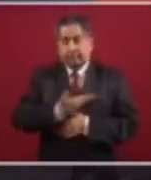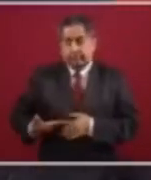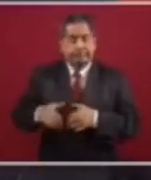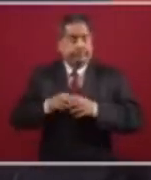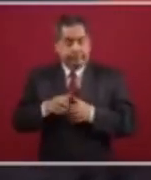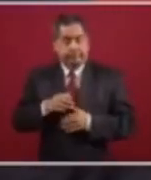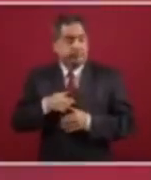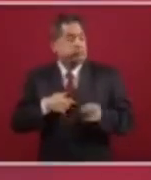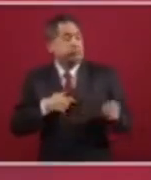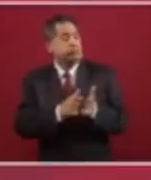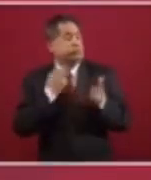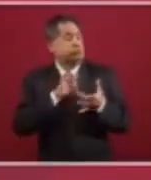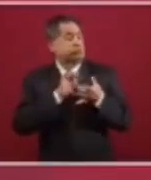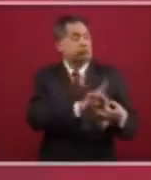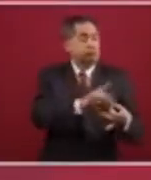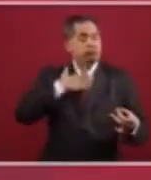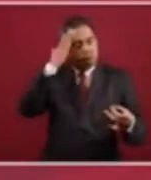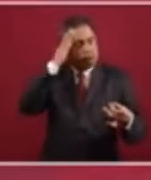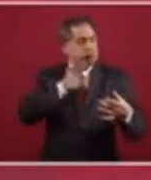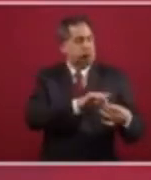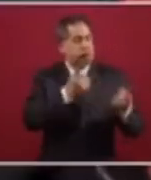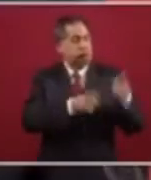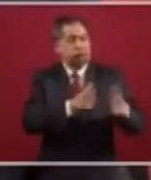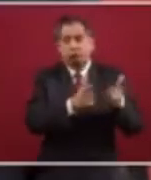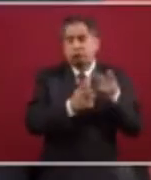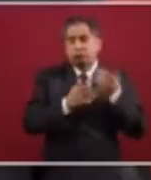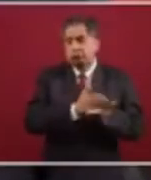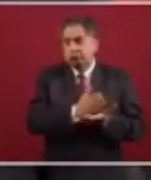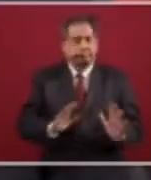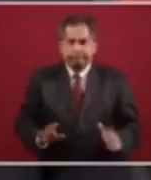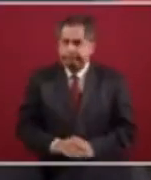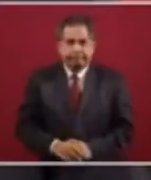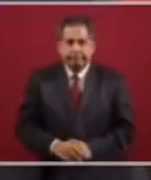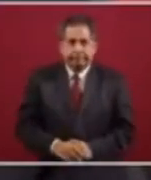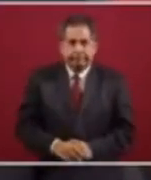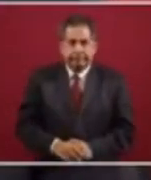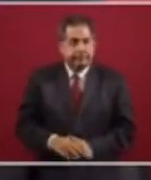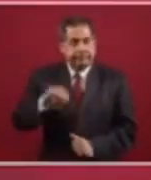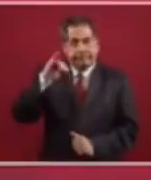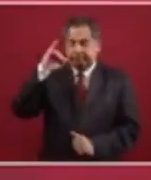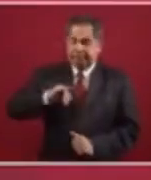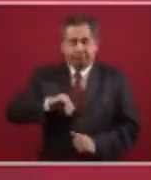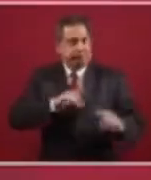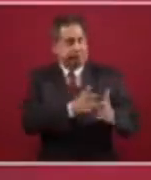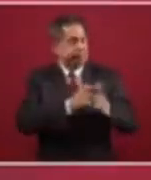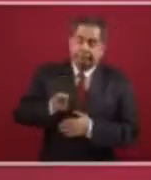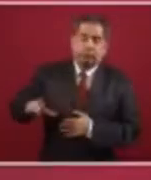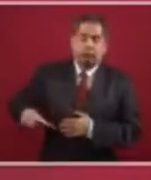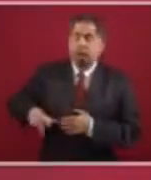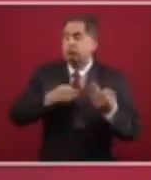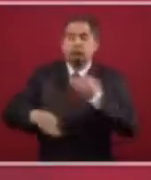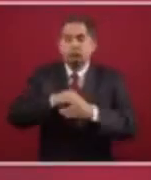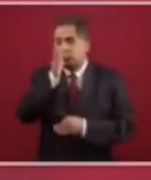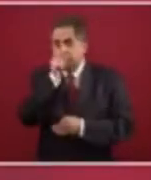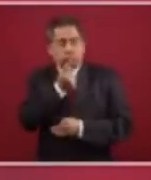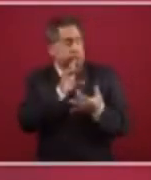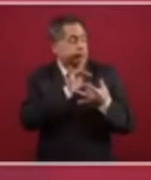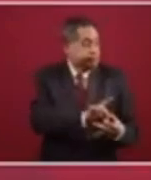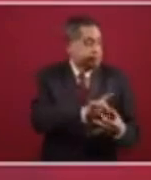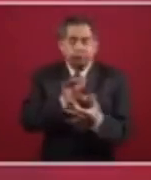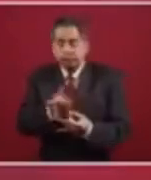presidente. Y saber quién es quién. De esa manera. El jefe del partido. Y elegir así. No puedo estarme